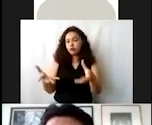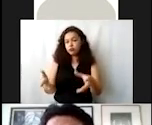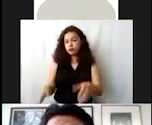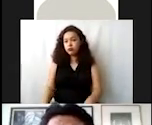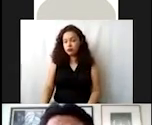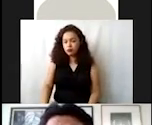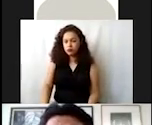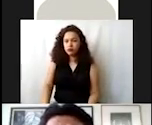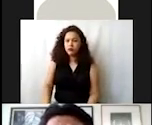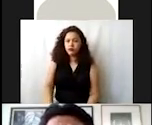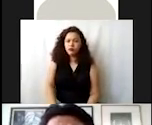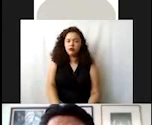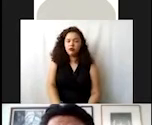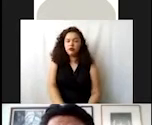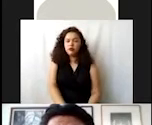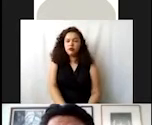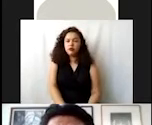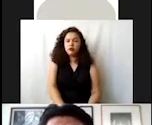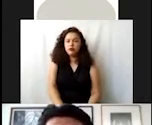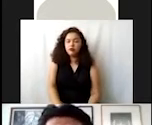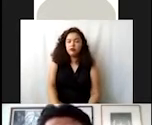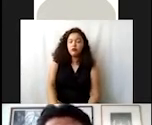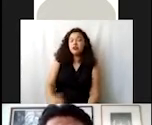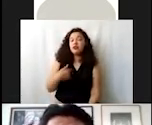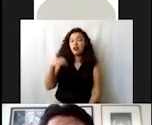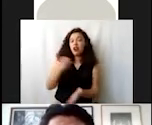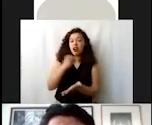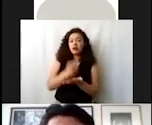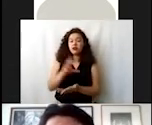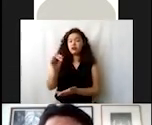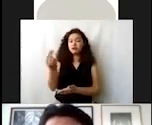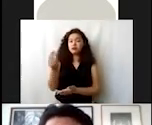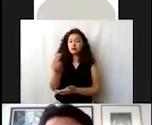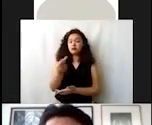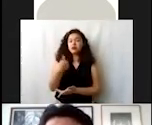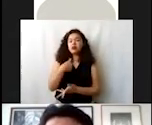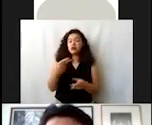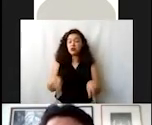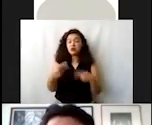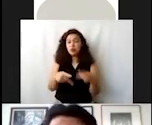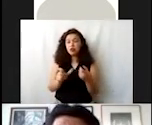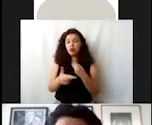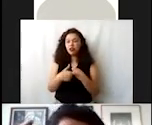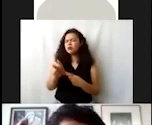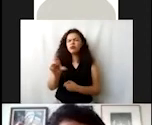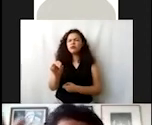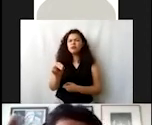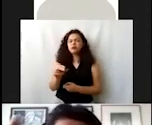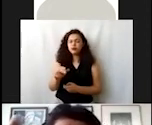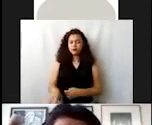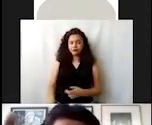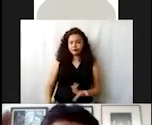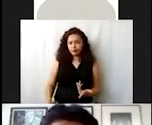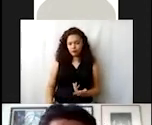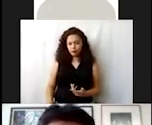no necesariamente tenga esa obligación porque a lo mejor ahí no llevo actos de comercio. Si vamos a pensar